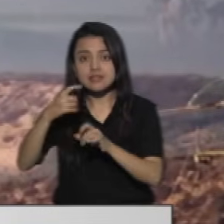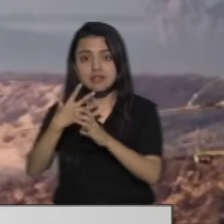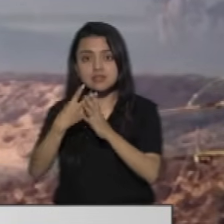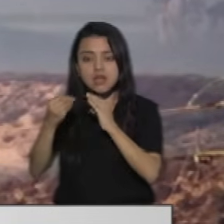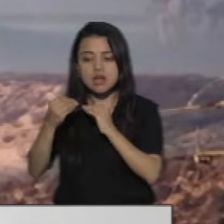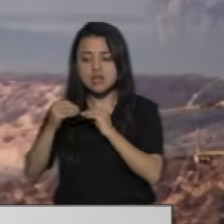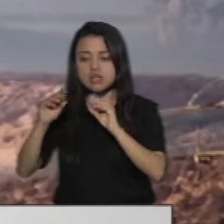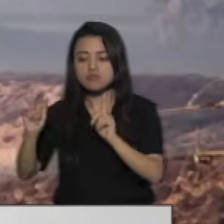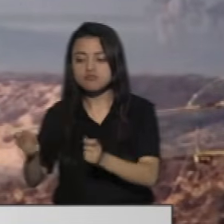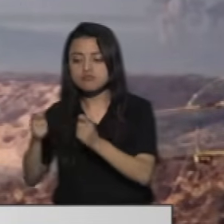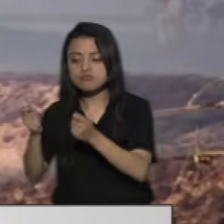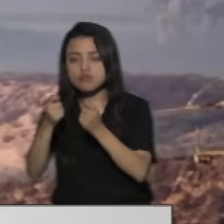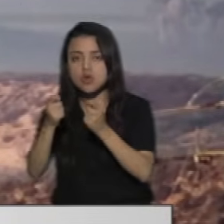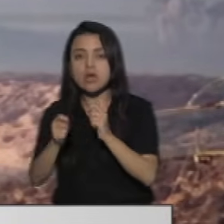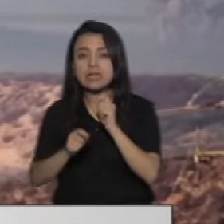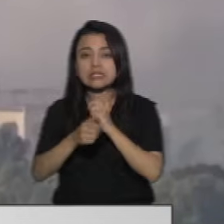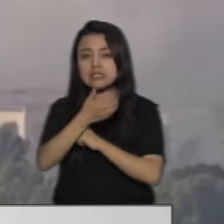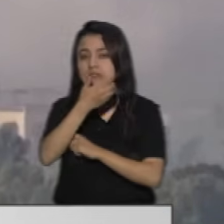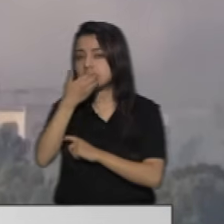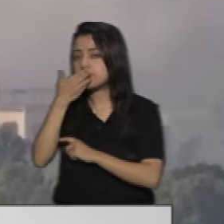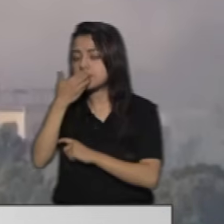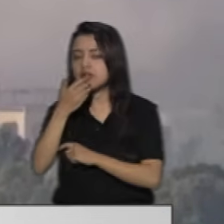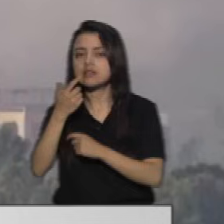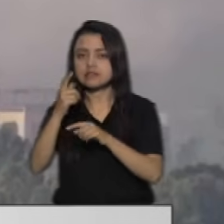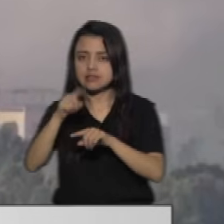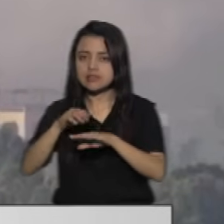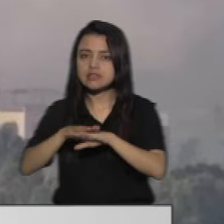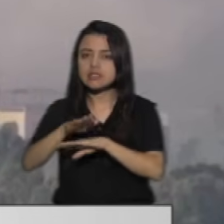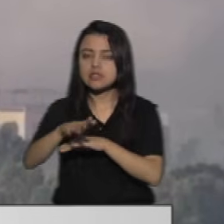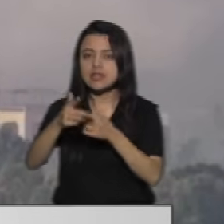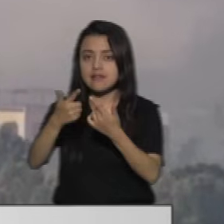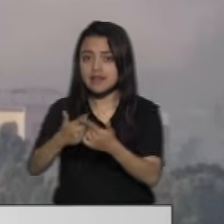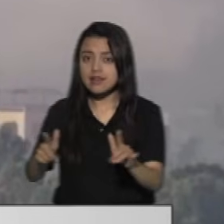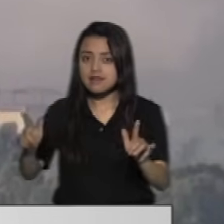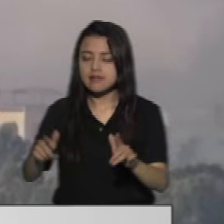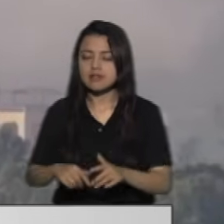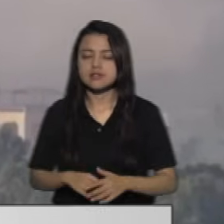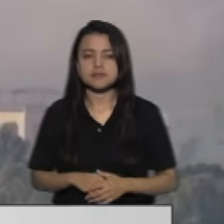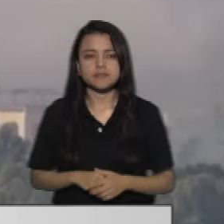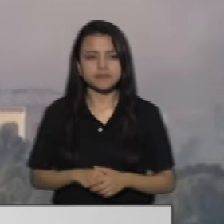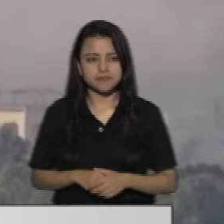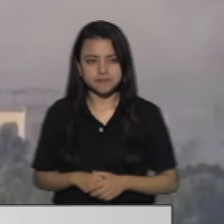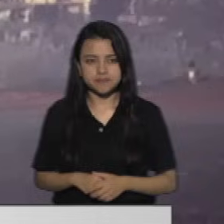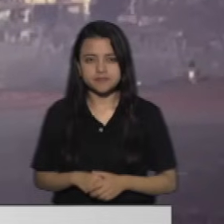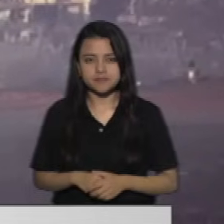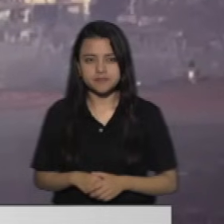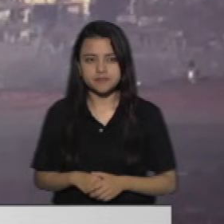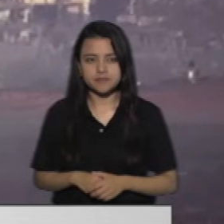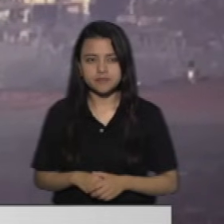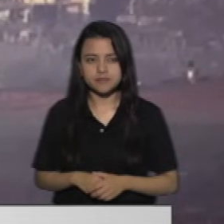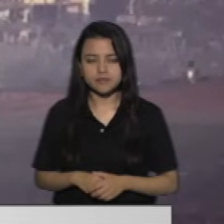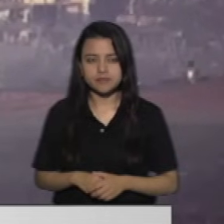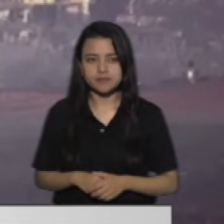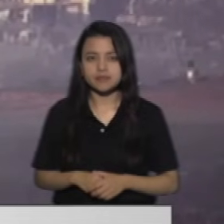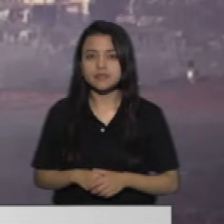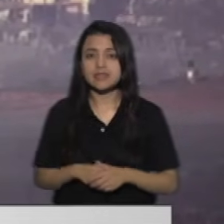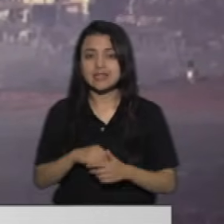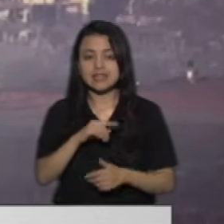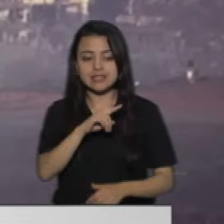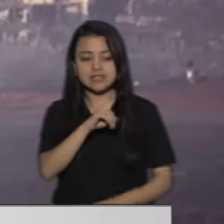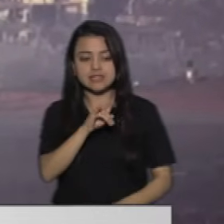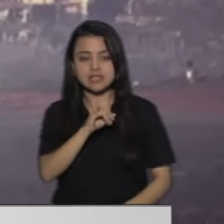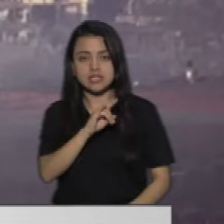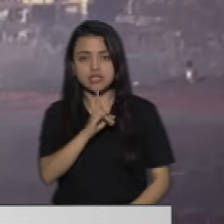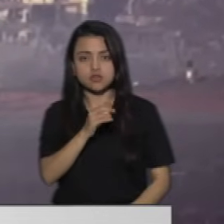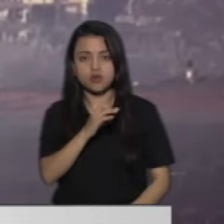liberación de rehenes. También condenan el aumento de la violencia de los colonos extremistas contra los palestinos en Cisjordania. Por